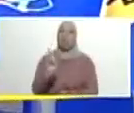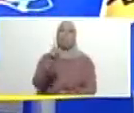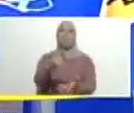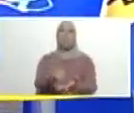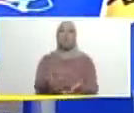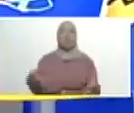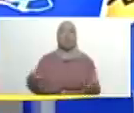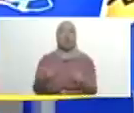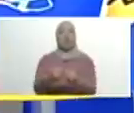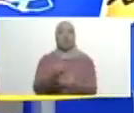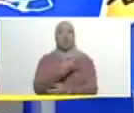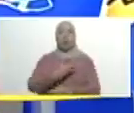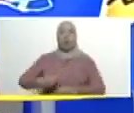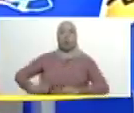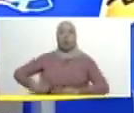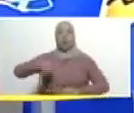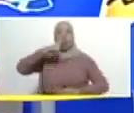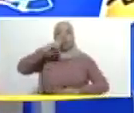al presidente